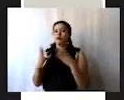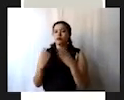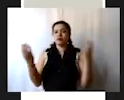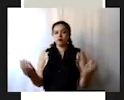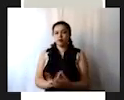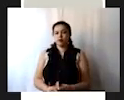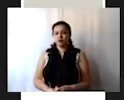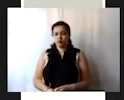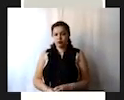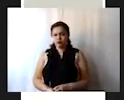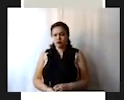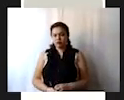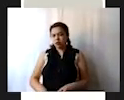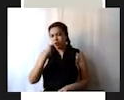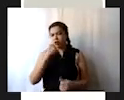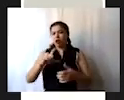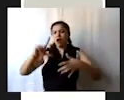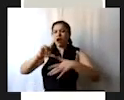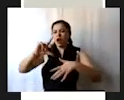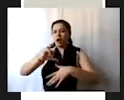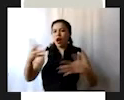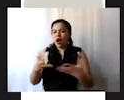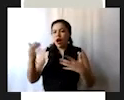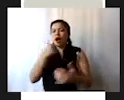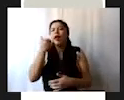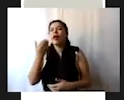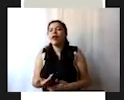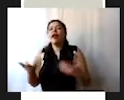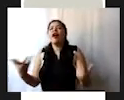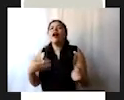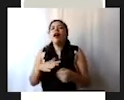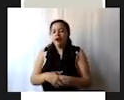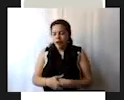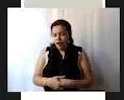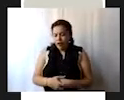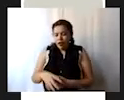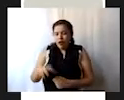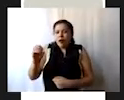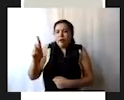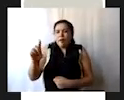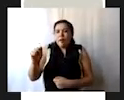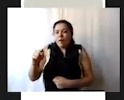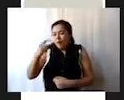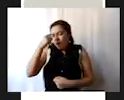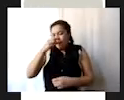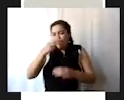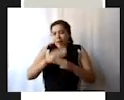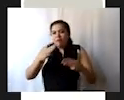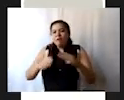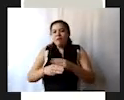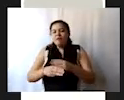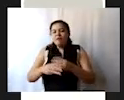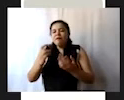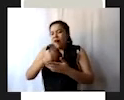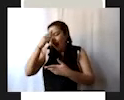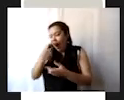lo mismo que América Latina en este caso, que es el hacer los ODS una herramienta no solo de